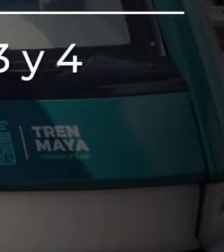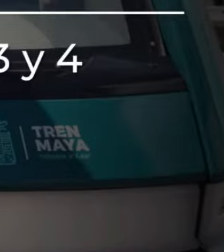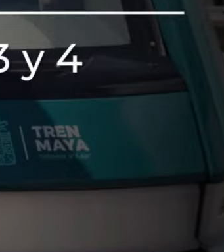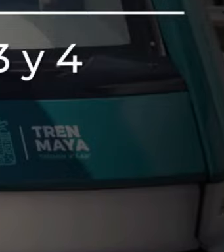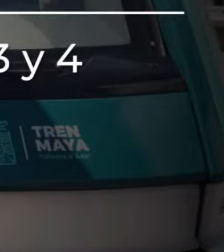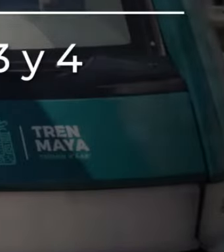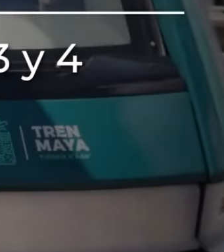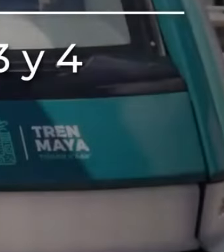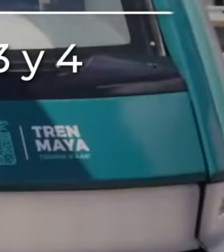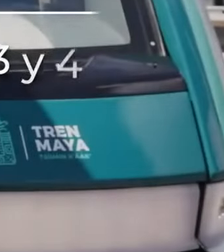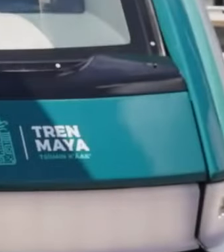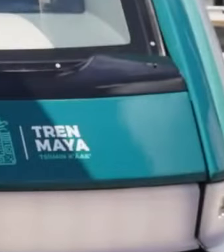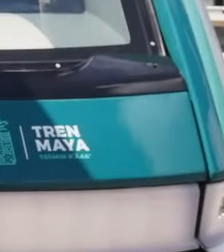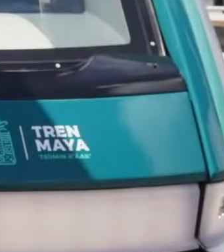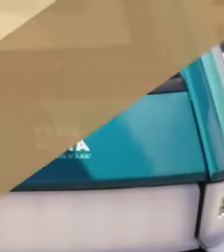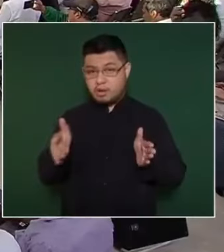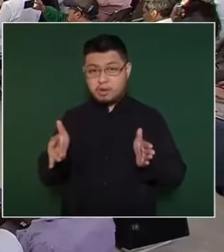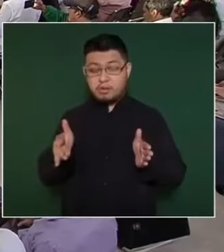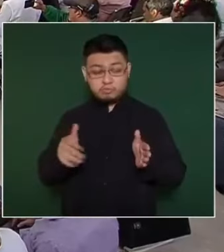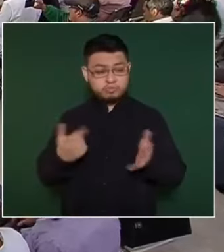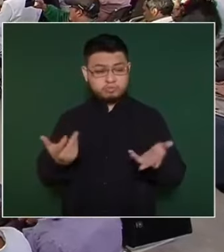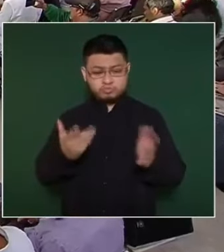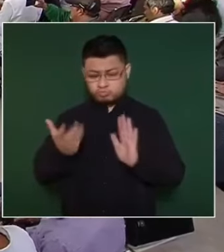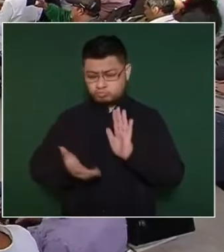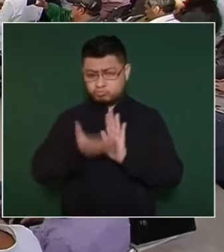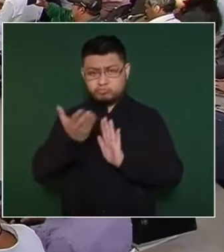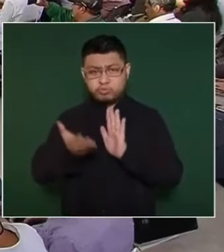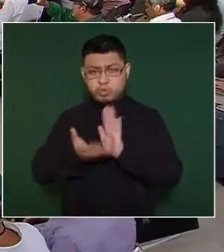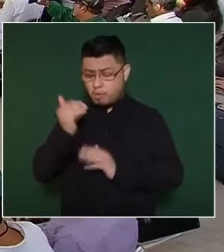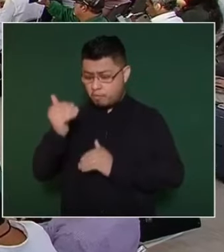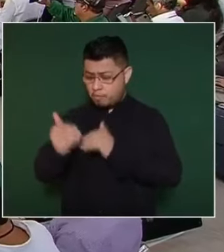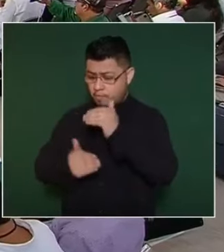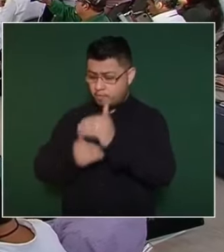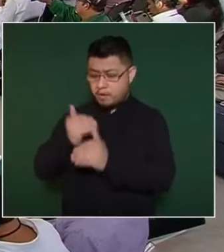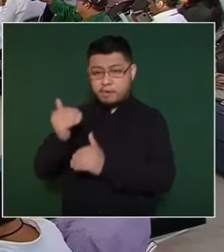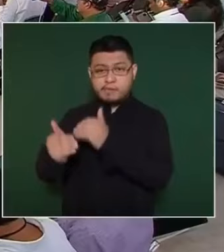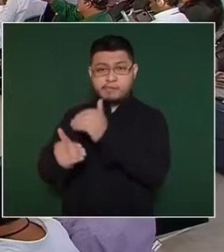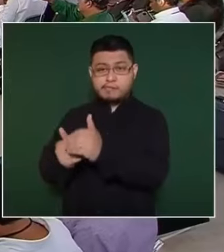Es una obra que en su totalidad